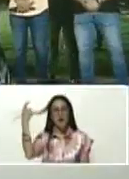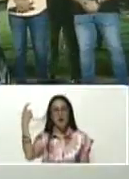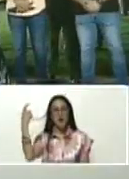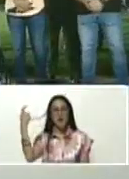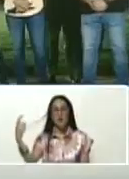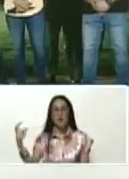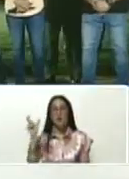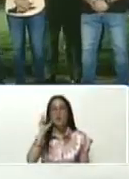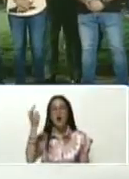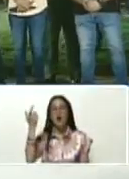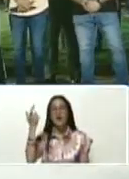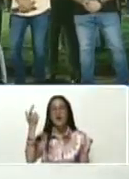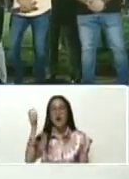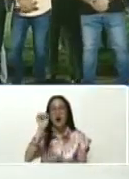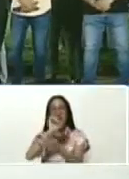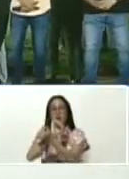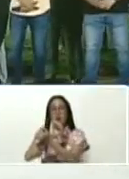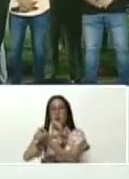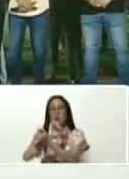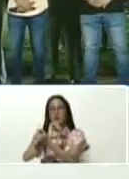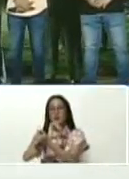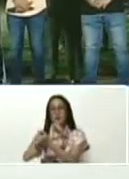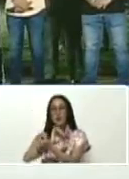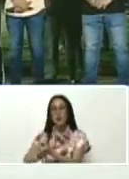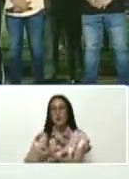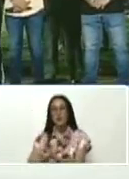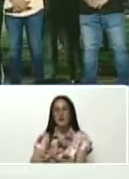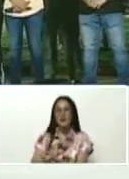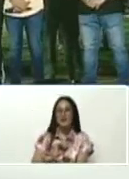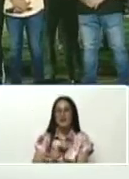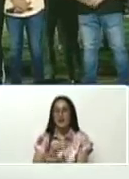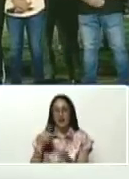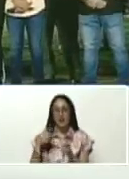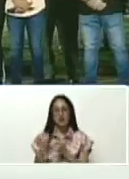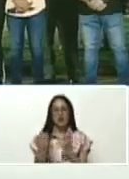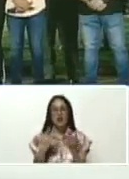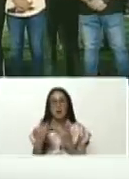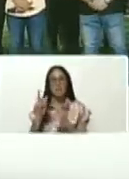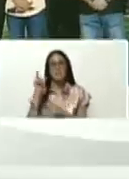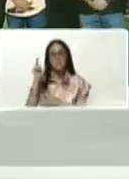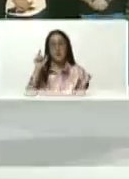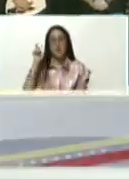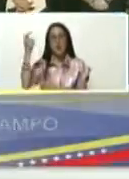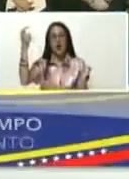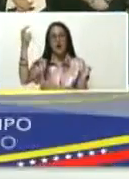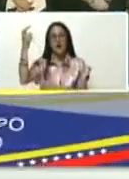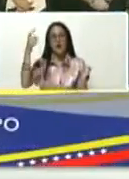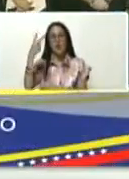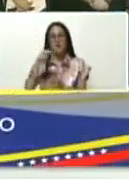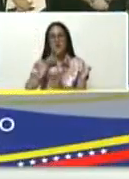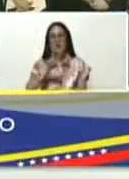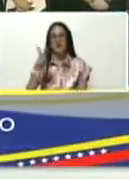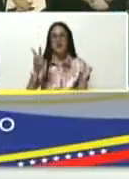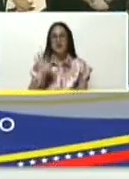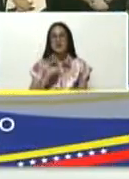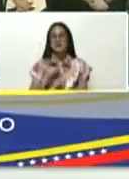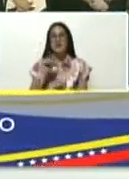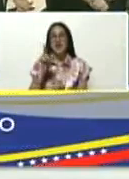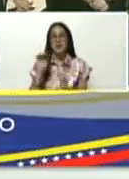en Calabozo, para la inauguración de la Expo Guárico 2022. Ya se hizo de noche por